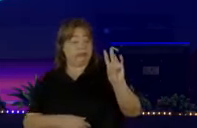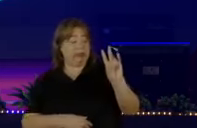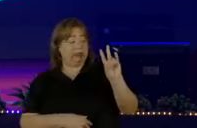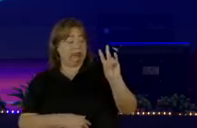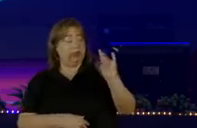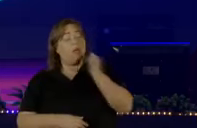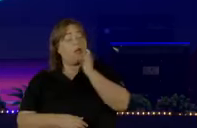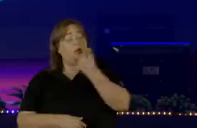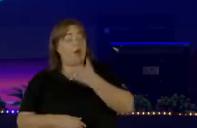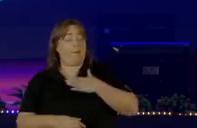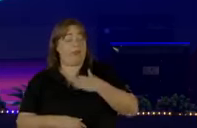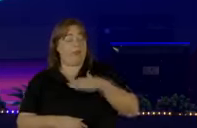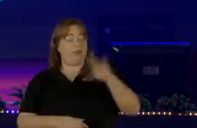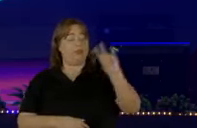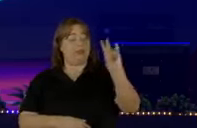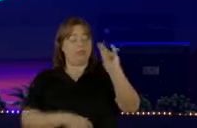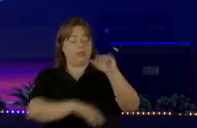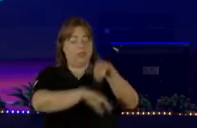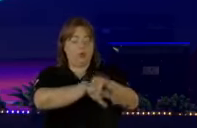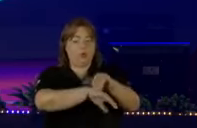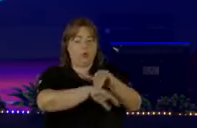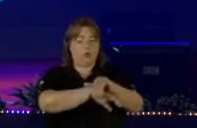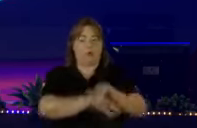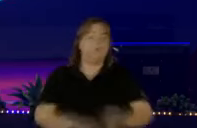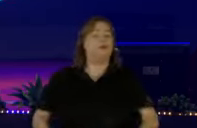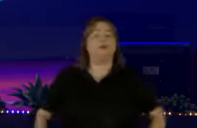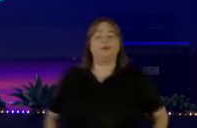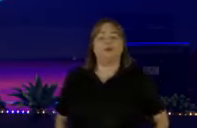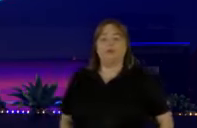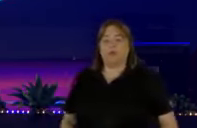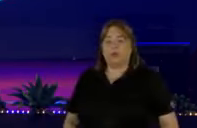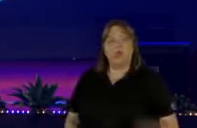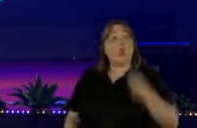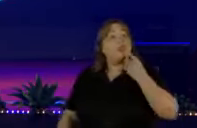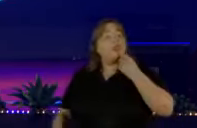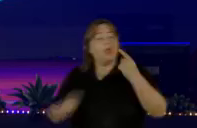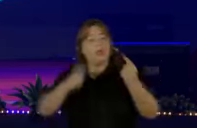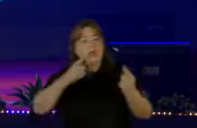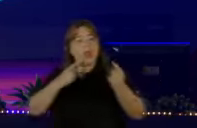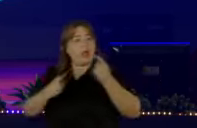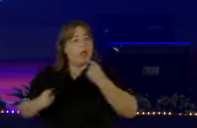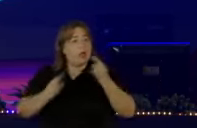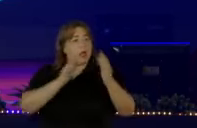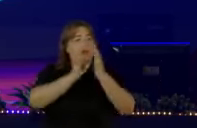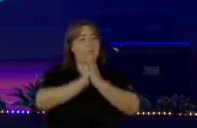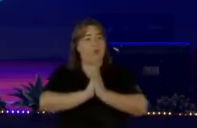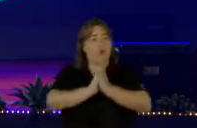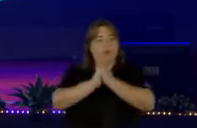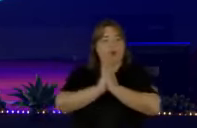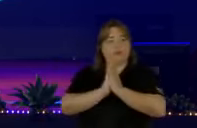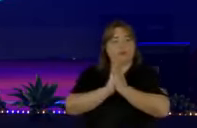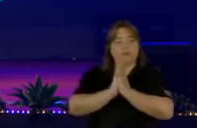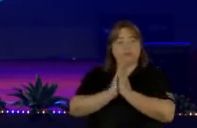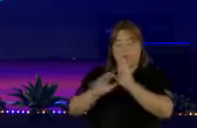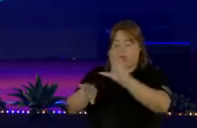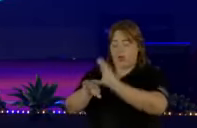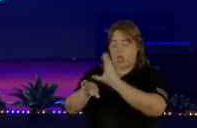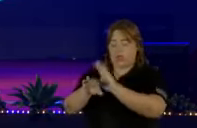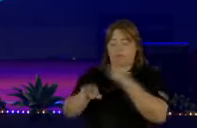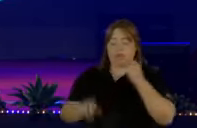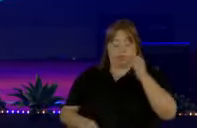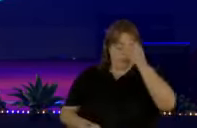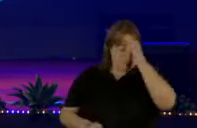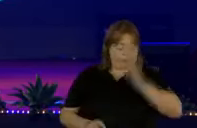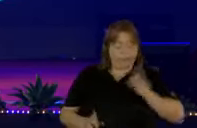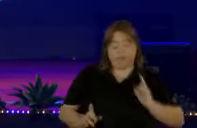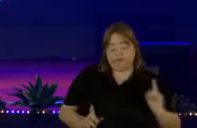a las 7. Así que ellos dan haciendo decretos y orando alrededor del templo, y